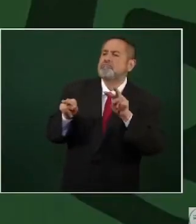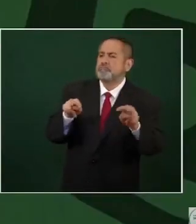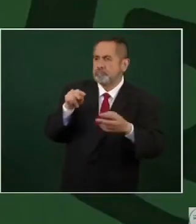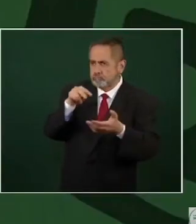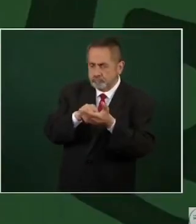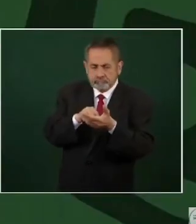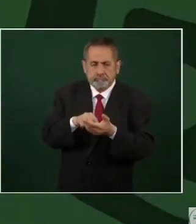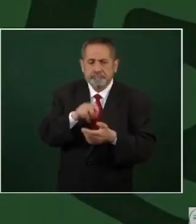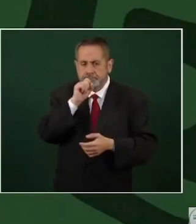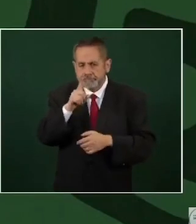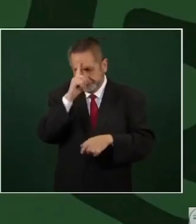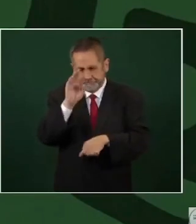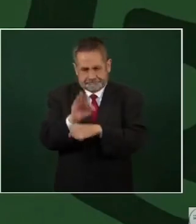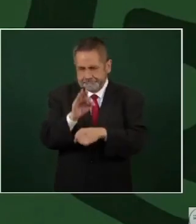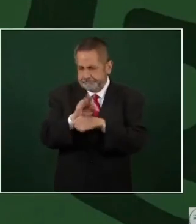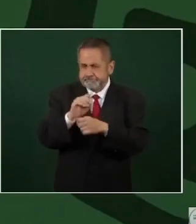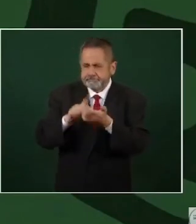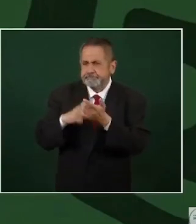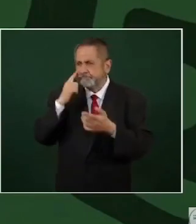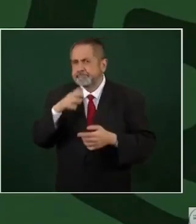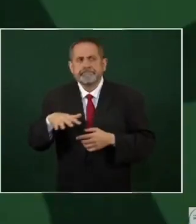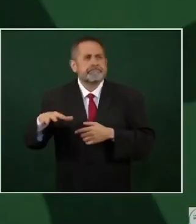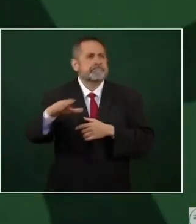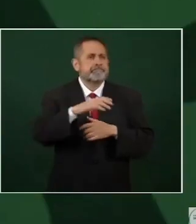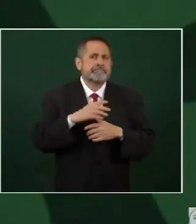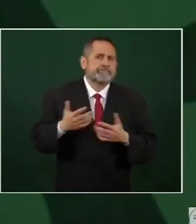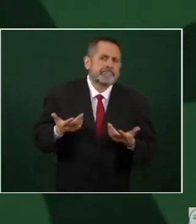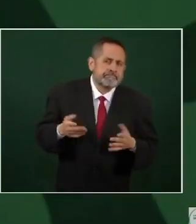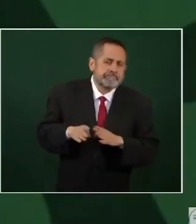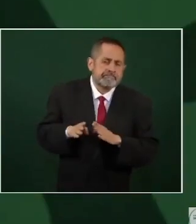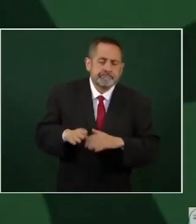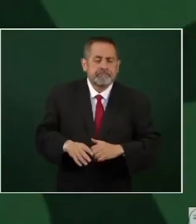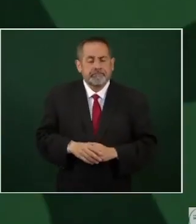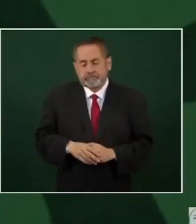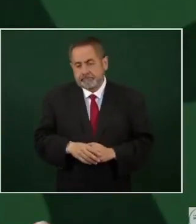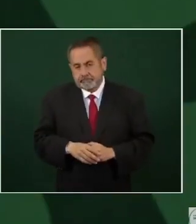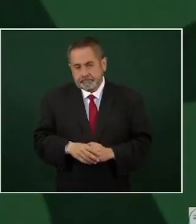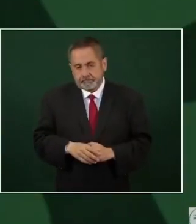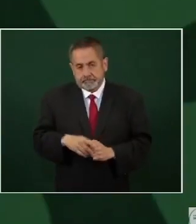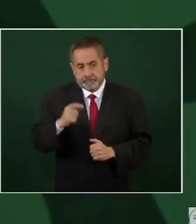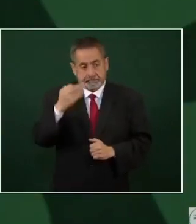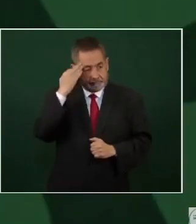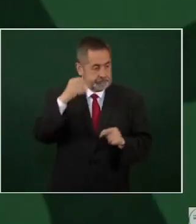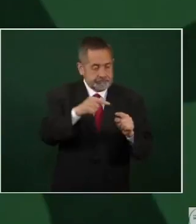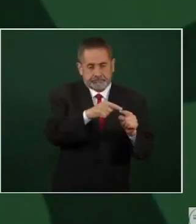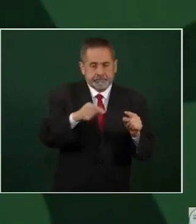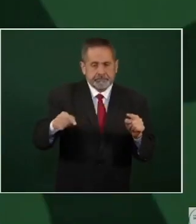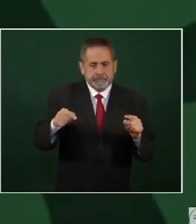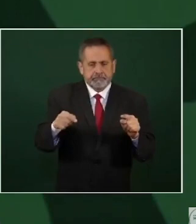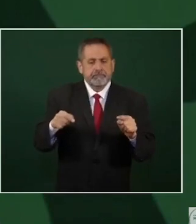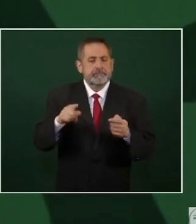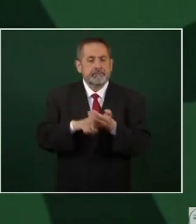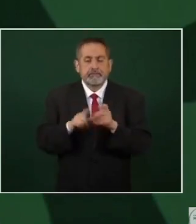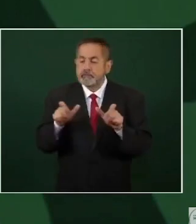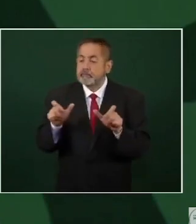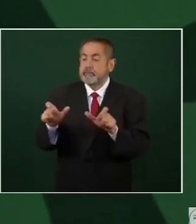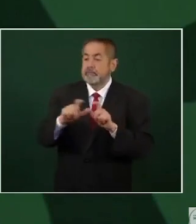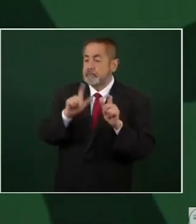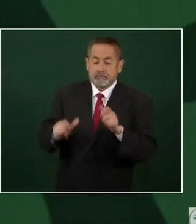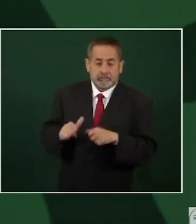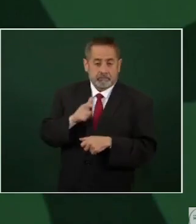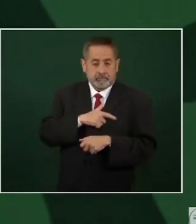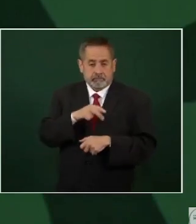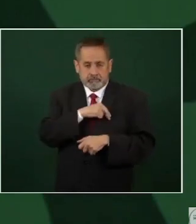para protección de los propios trabajadores. En este periodo, desde que está la Guardia,